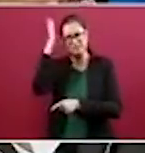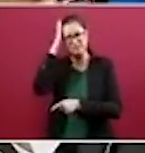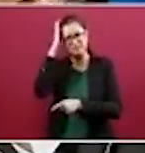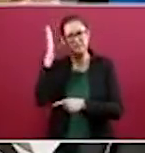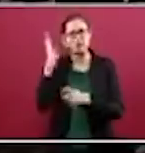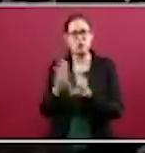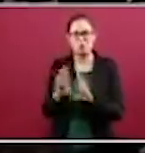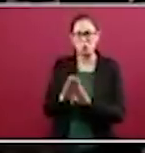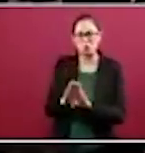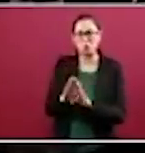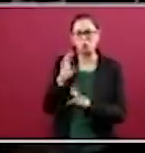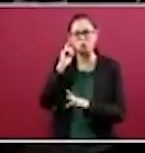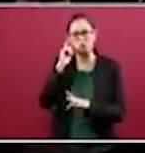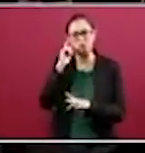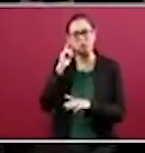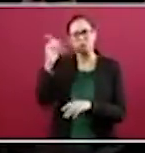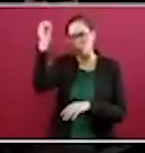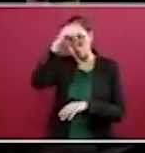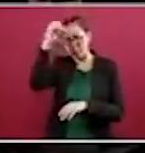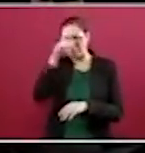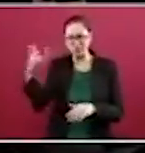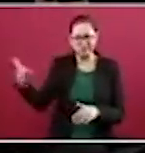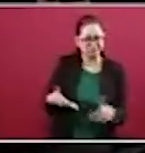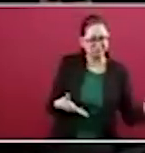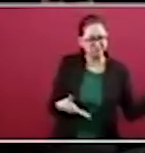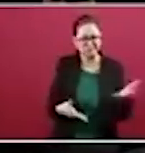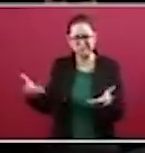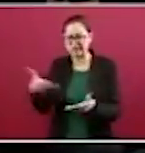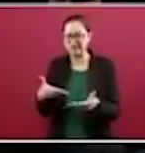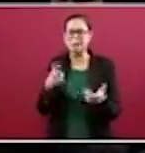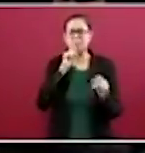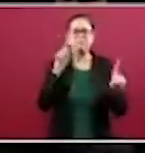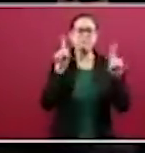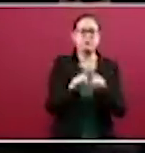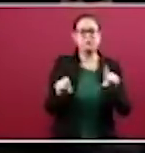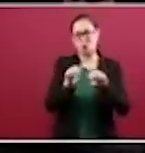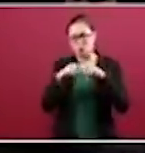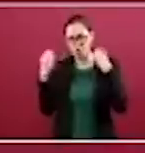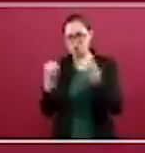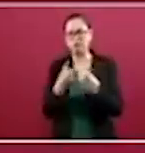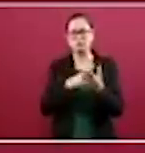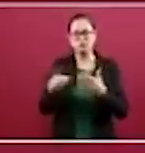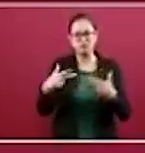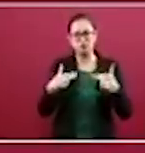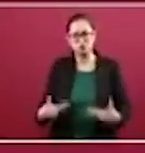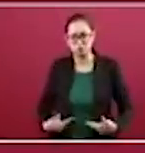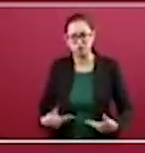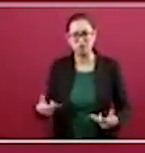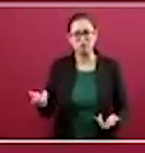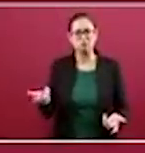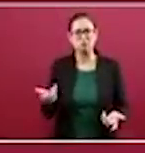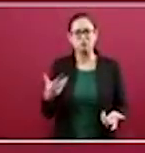todas estas posiciones que se han vertido por parte de organismos nacionales de defensa de derechos humanos en